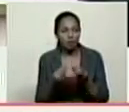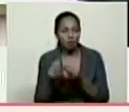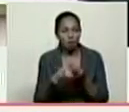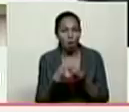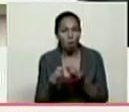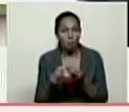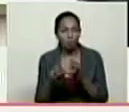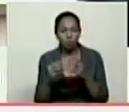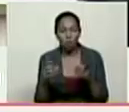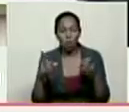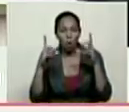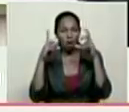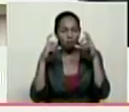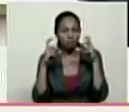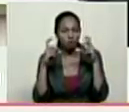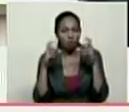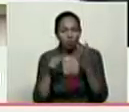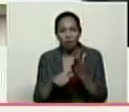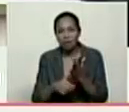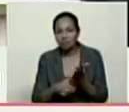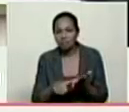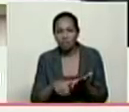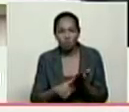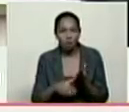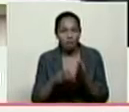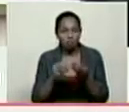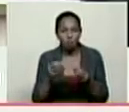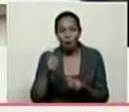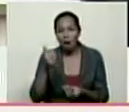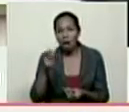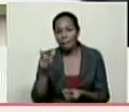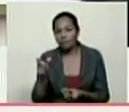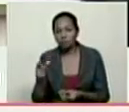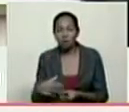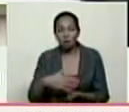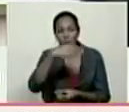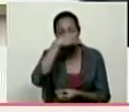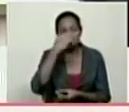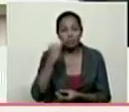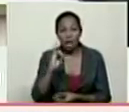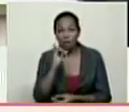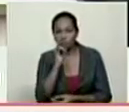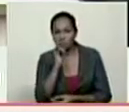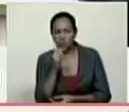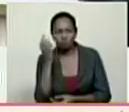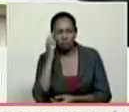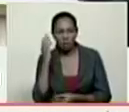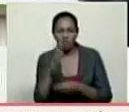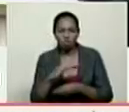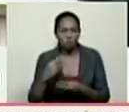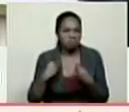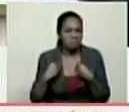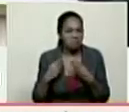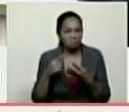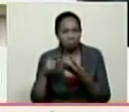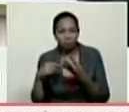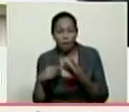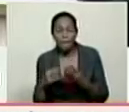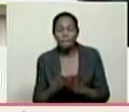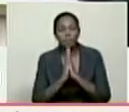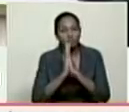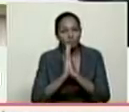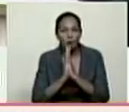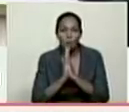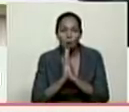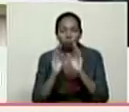las fotografías, las cédulas de identidad de todos estos terroristas. Si tiene información acerca del paradero de alguno de ellos, por favor háganoslo